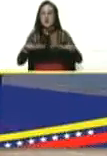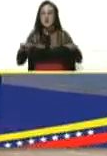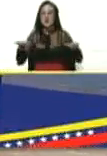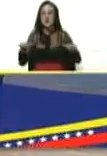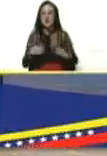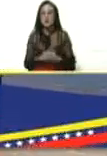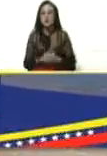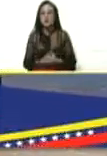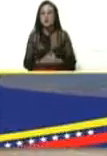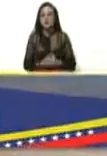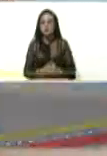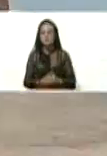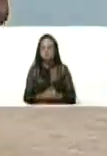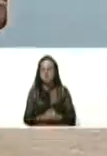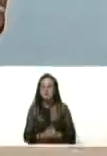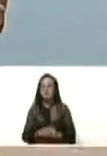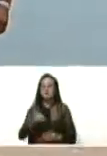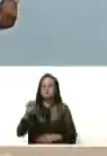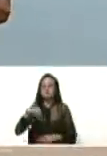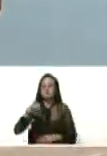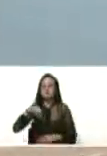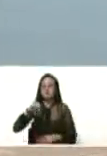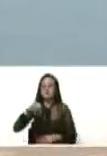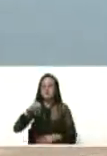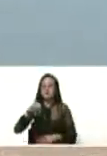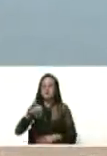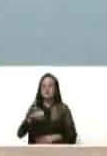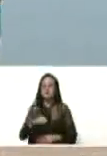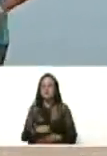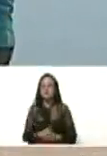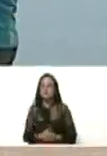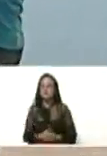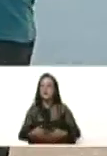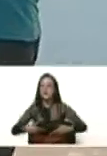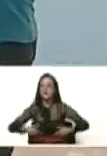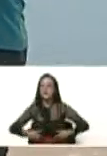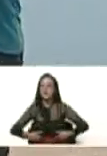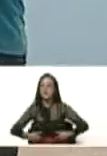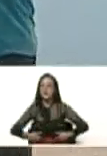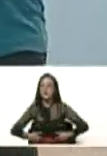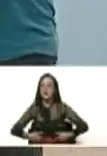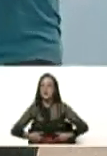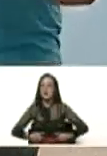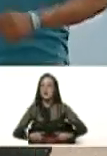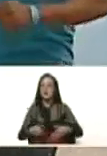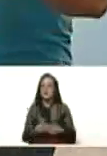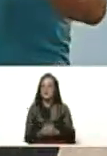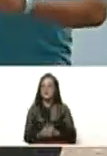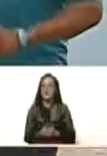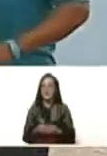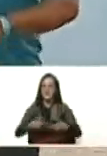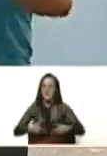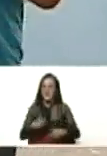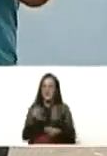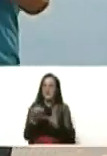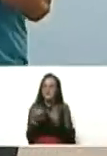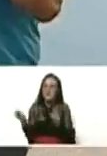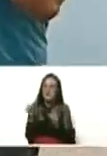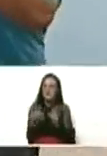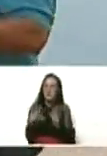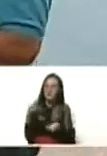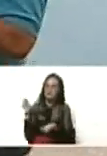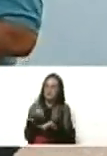niñitas. ¿Qué te parece, Asdrúbal? Así es, presidente. Queremos resaltarle que el esfuerzo ha sido constante, hasta los fines de semana hemos estado acá y desde